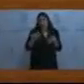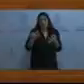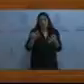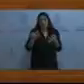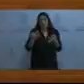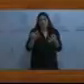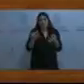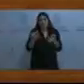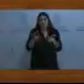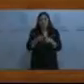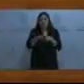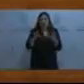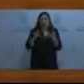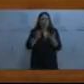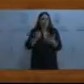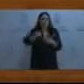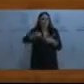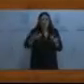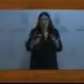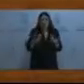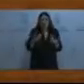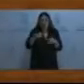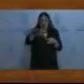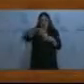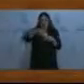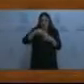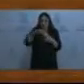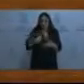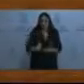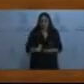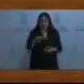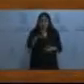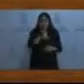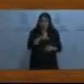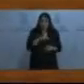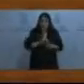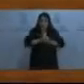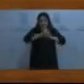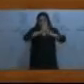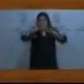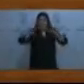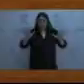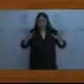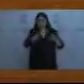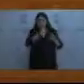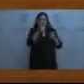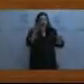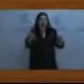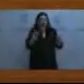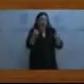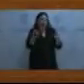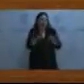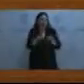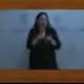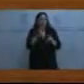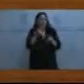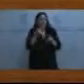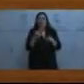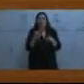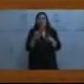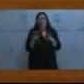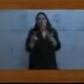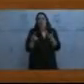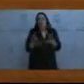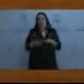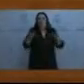manifestaciones insolventes y vacías como hace usted, es manifiesta. Actúa usted a voces, con soflamas políticas, soflamas